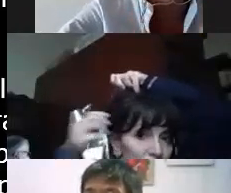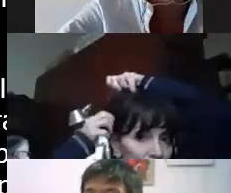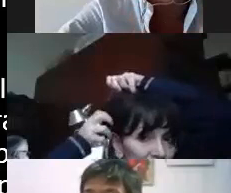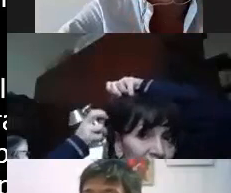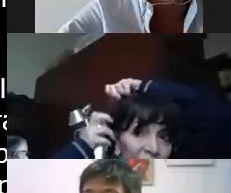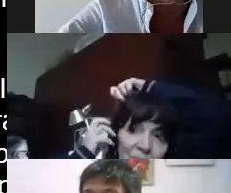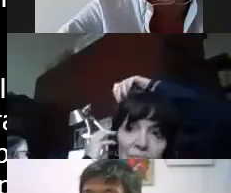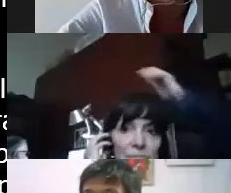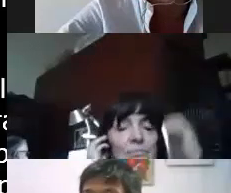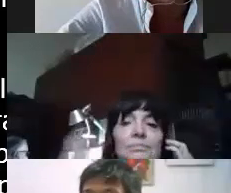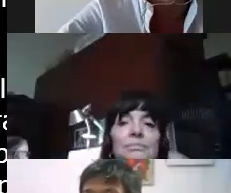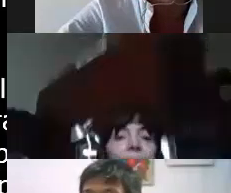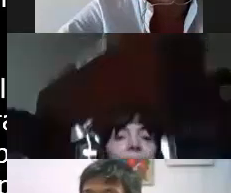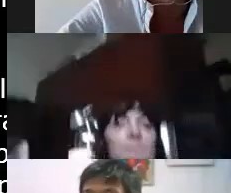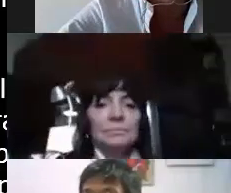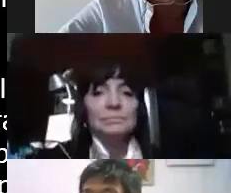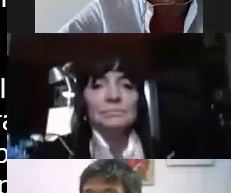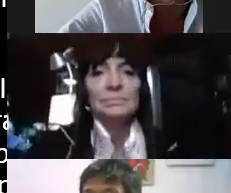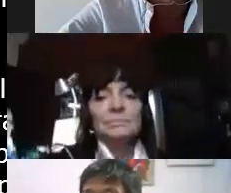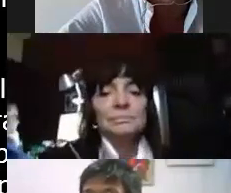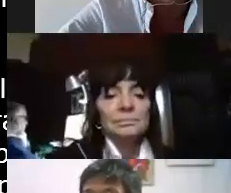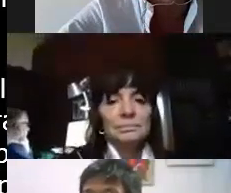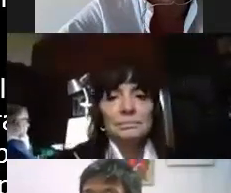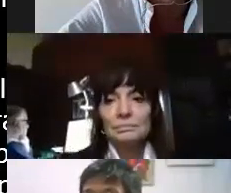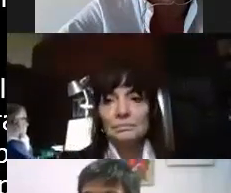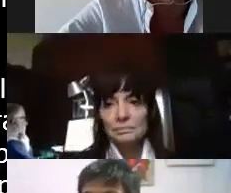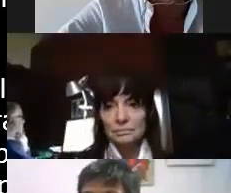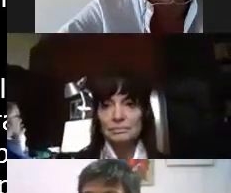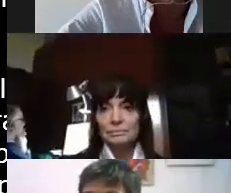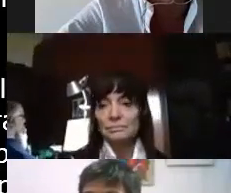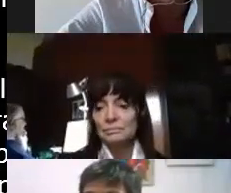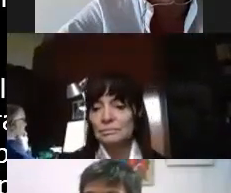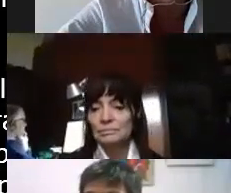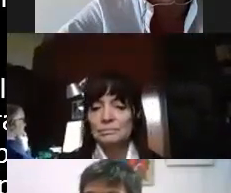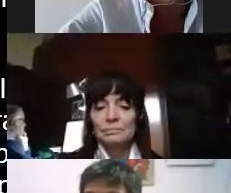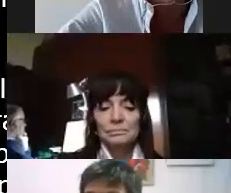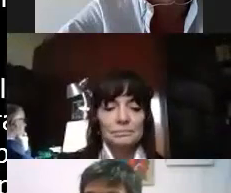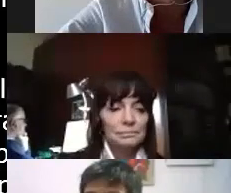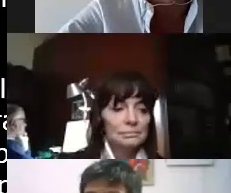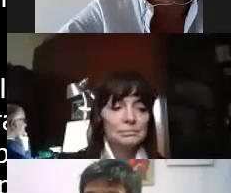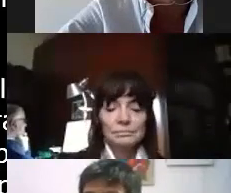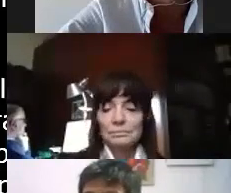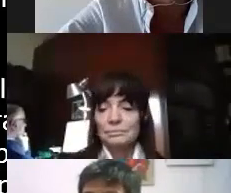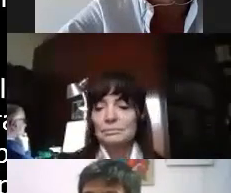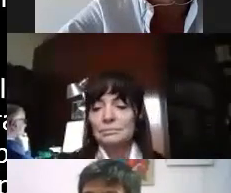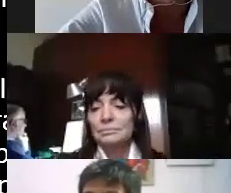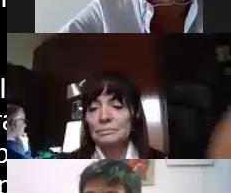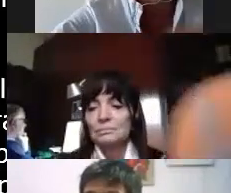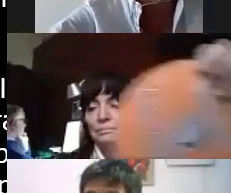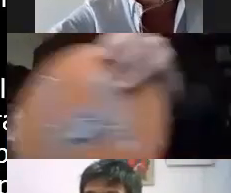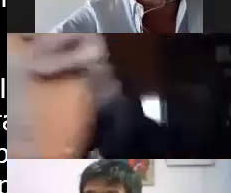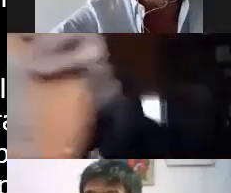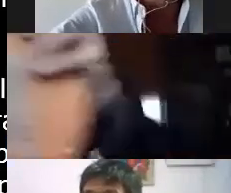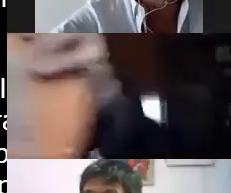ida y regreso, horario de origen, destino y causa del viaje. Esto luego se ha modificado, se va a modificar y lo vamos